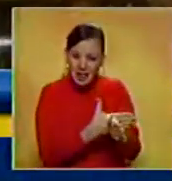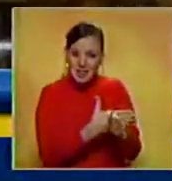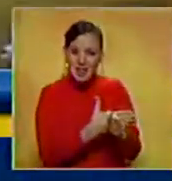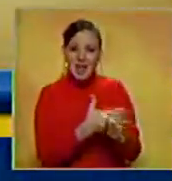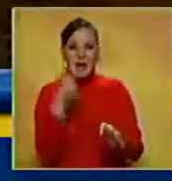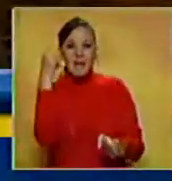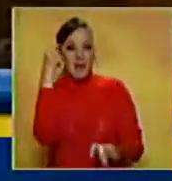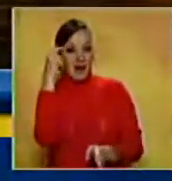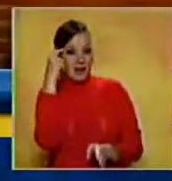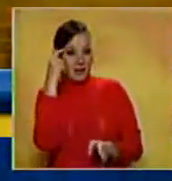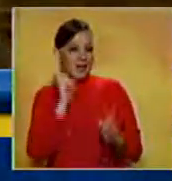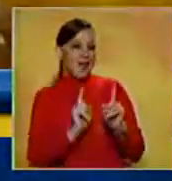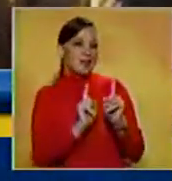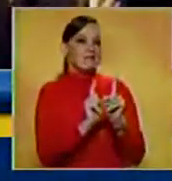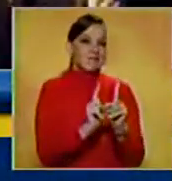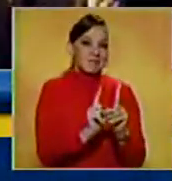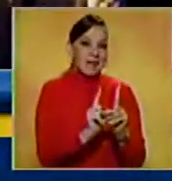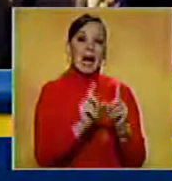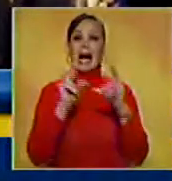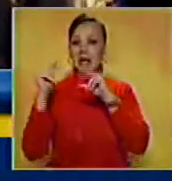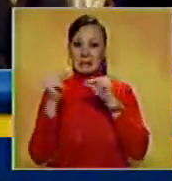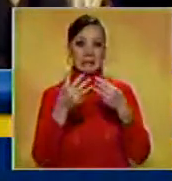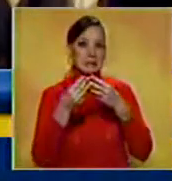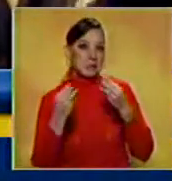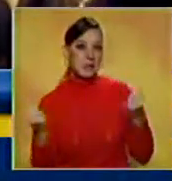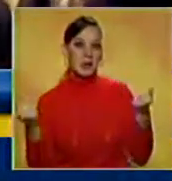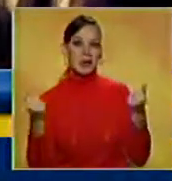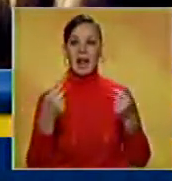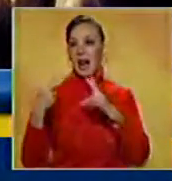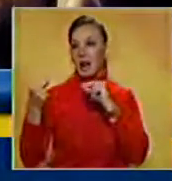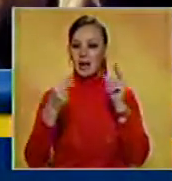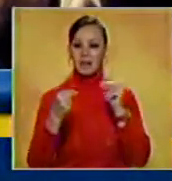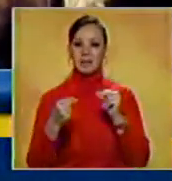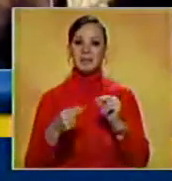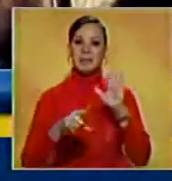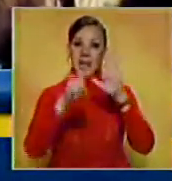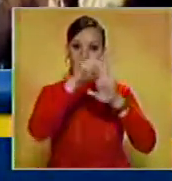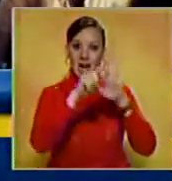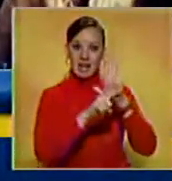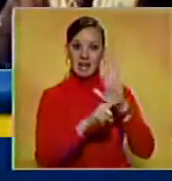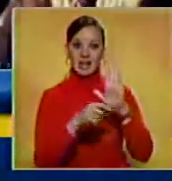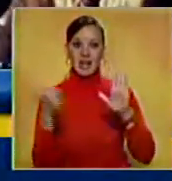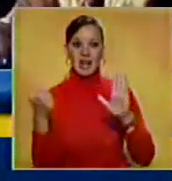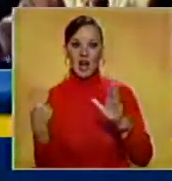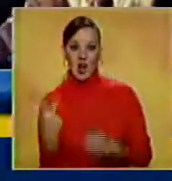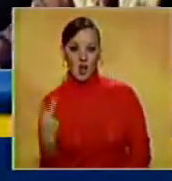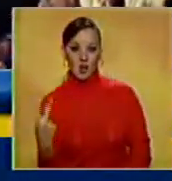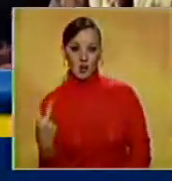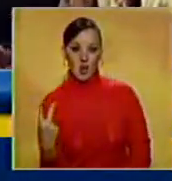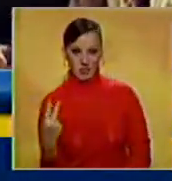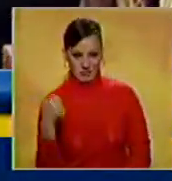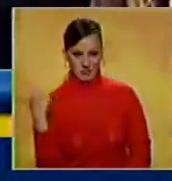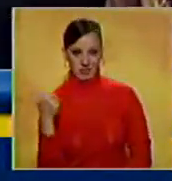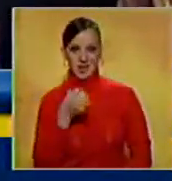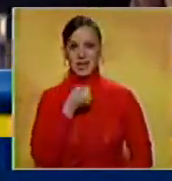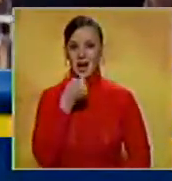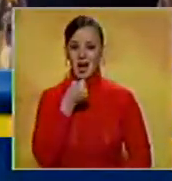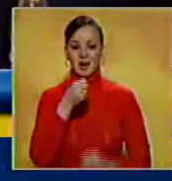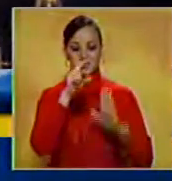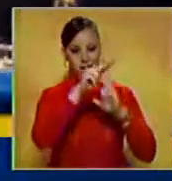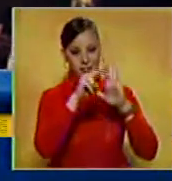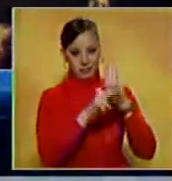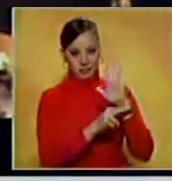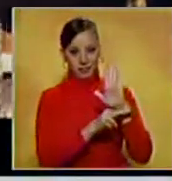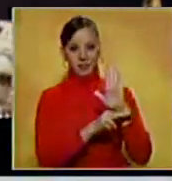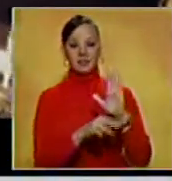la premiación haya química. Este año la lista de finalistas estará encabezada por Romeo Santos y Enrique Iglesias con